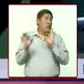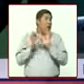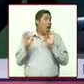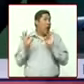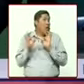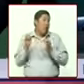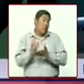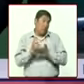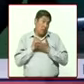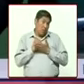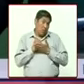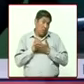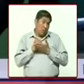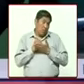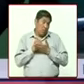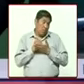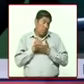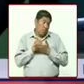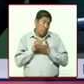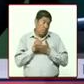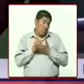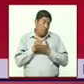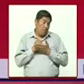ayuda todavía.